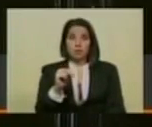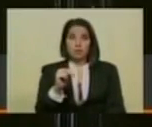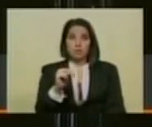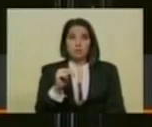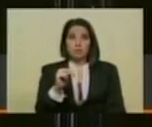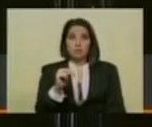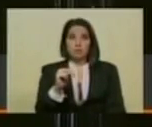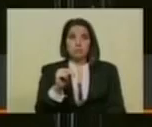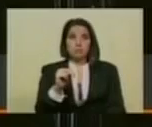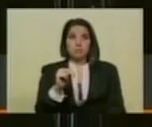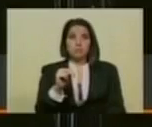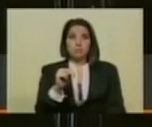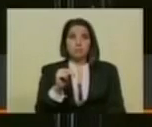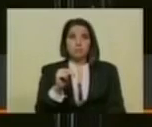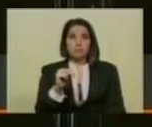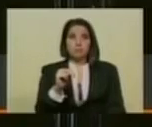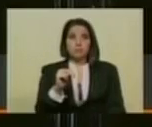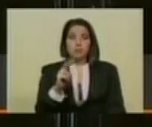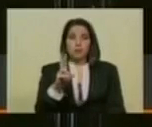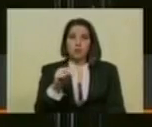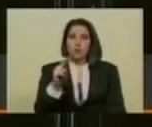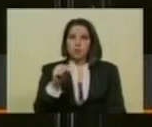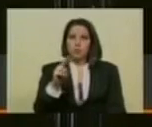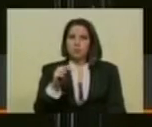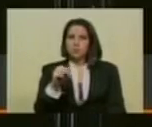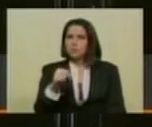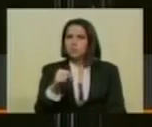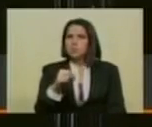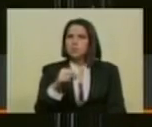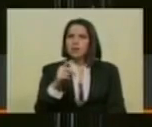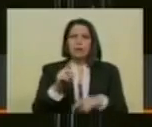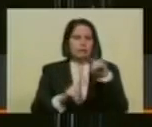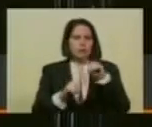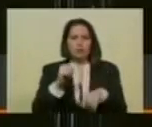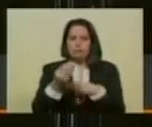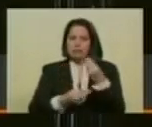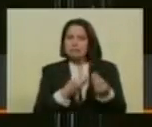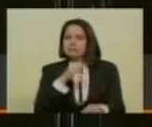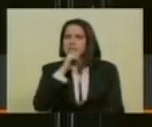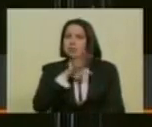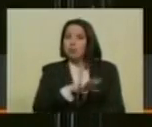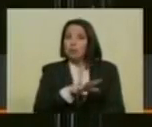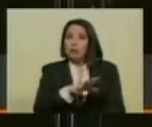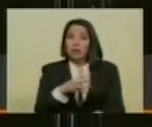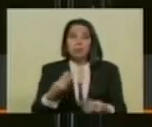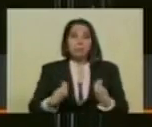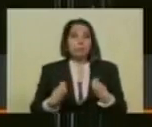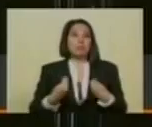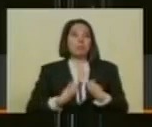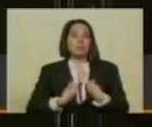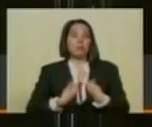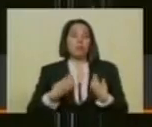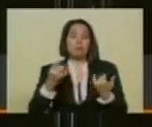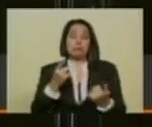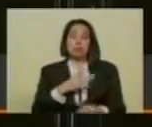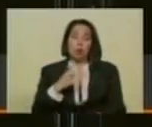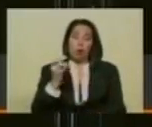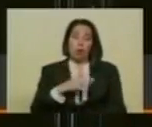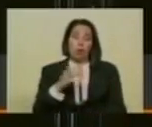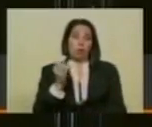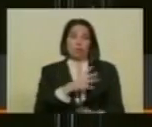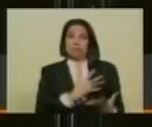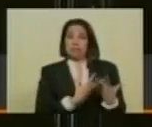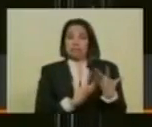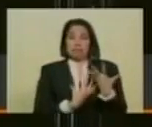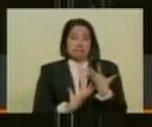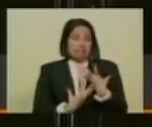ni ninguno de estos episodios y eventos históricos habíamos vivido el dolor, el